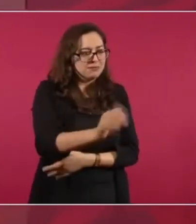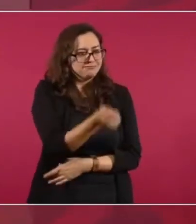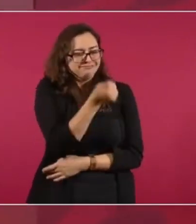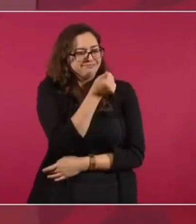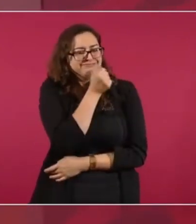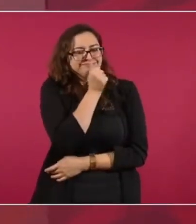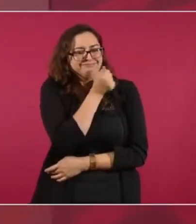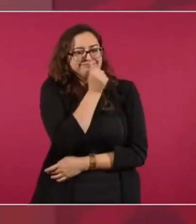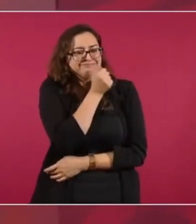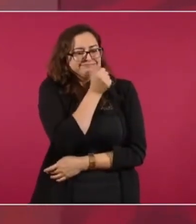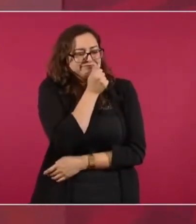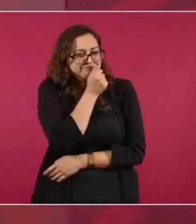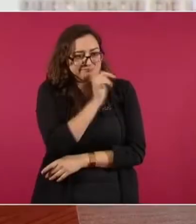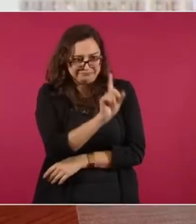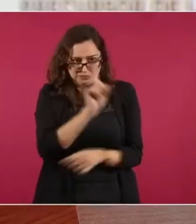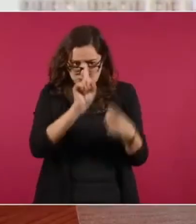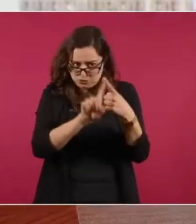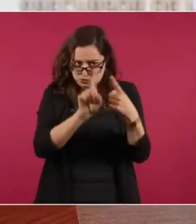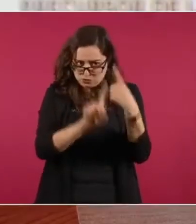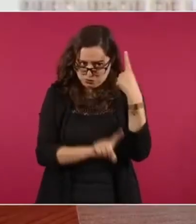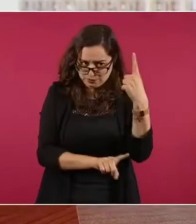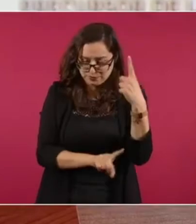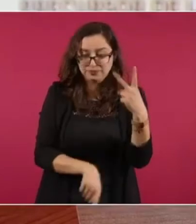todo el fertilizante que se produce